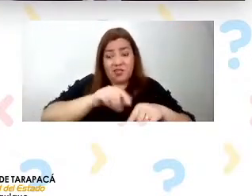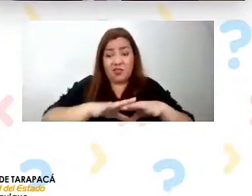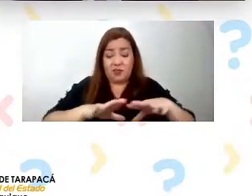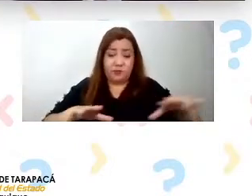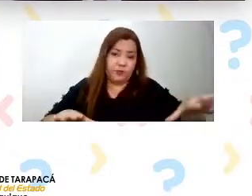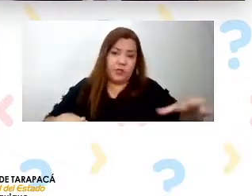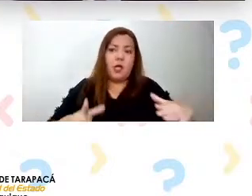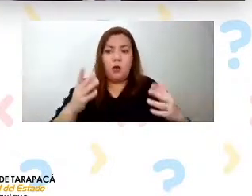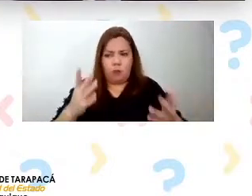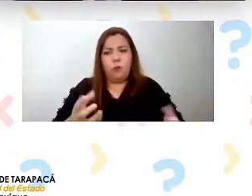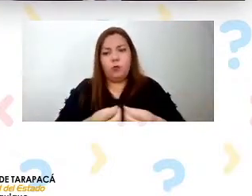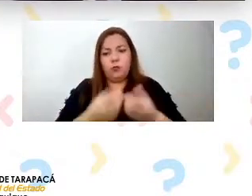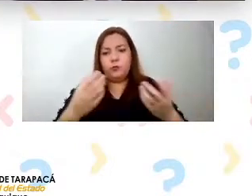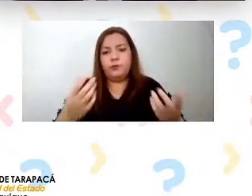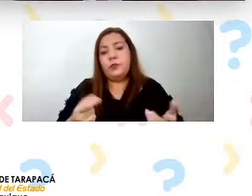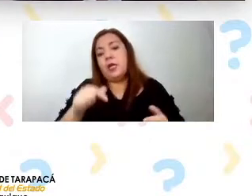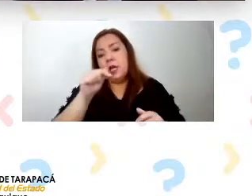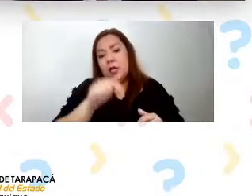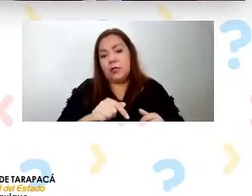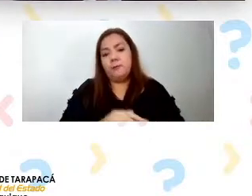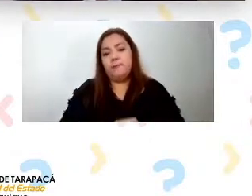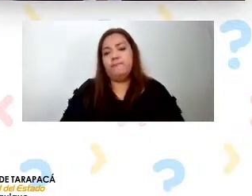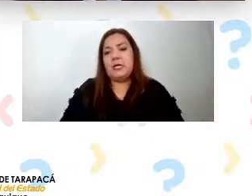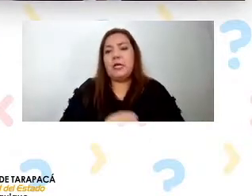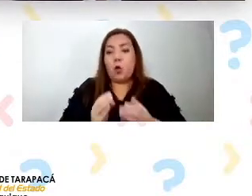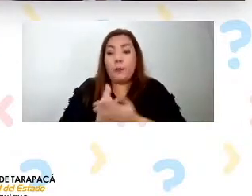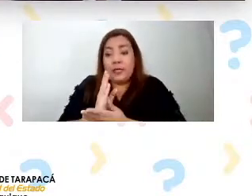entonces la formación de estos salares.